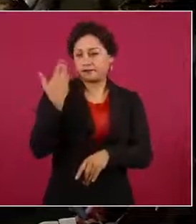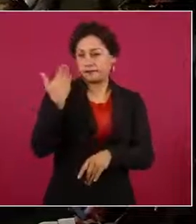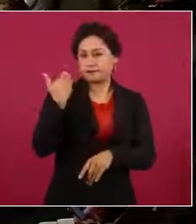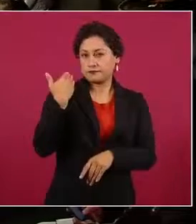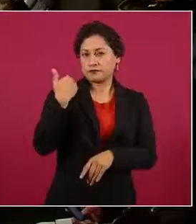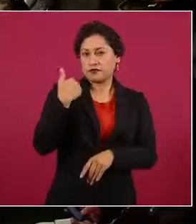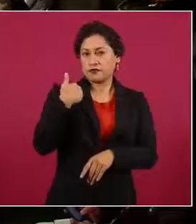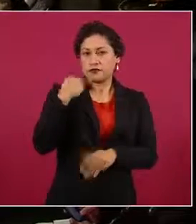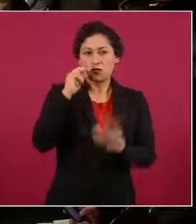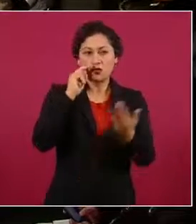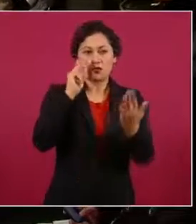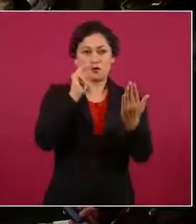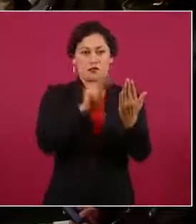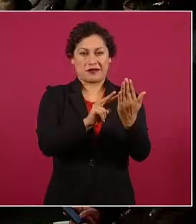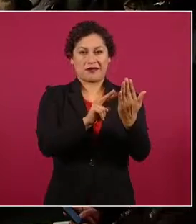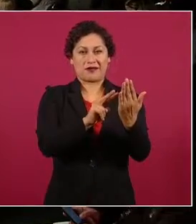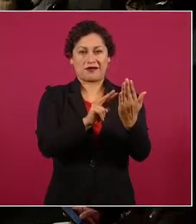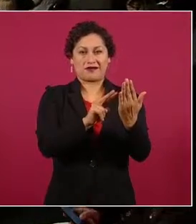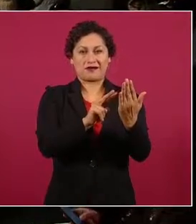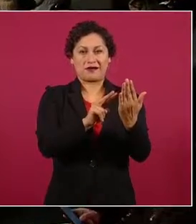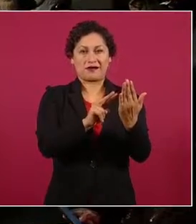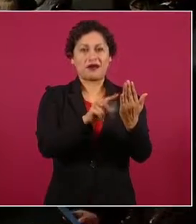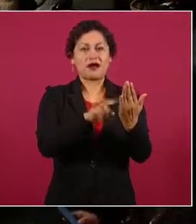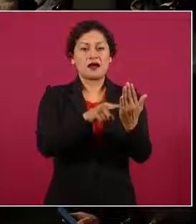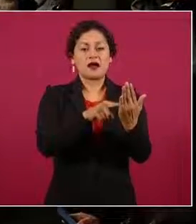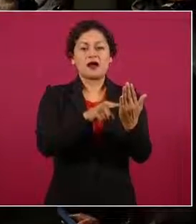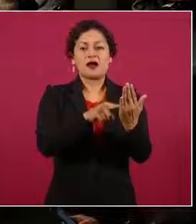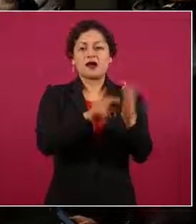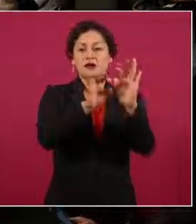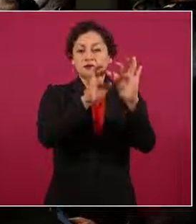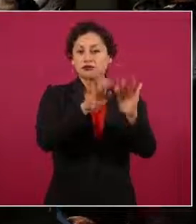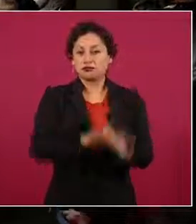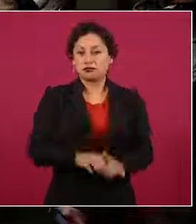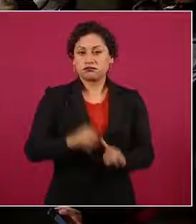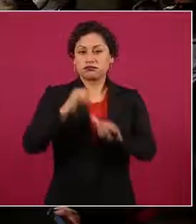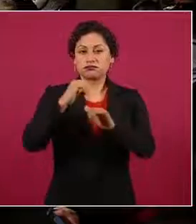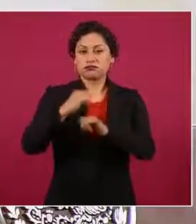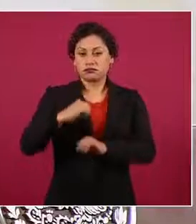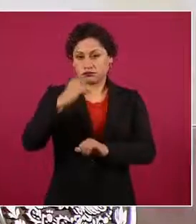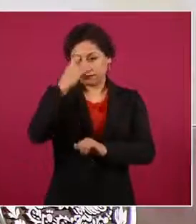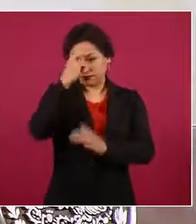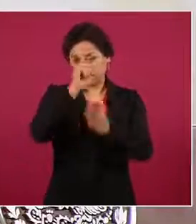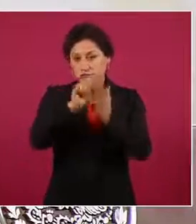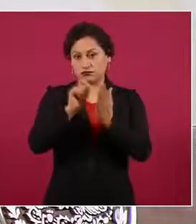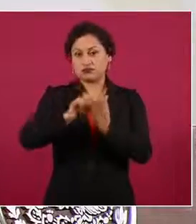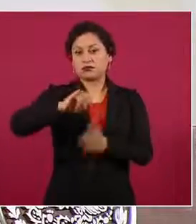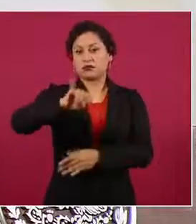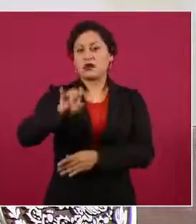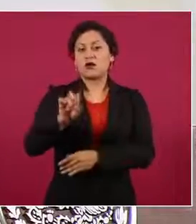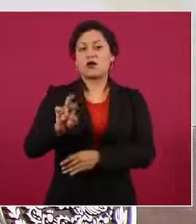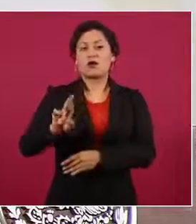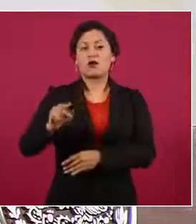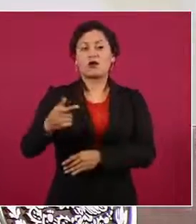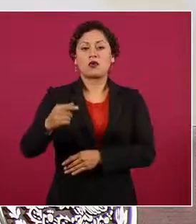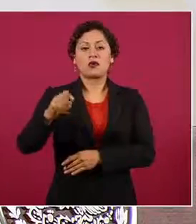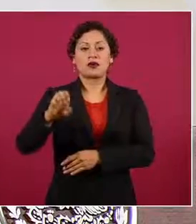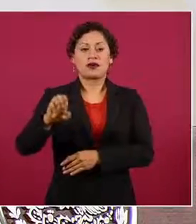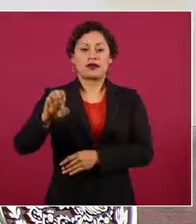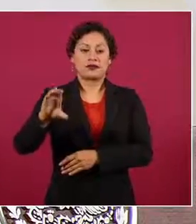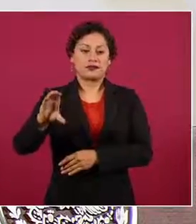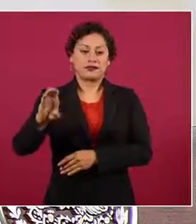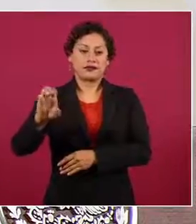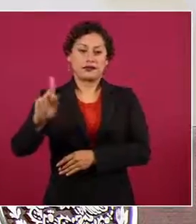de Jorge Cepeda sobre cómo